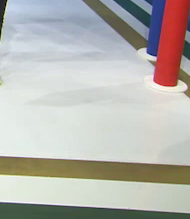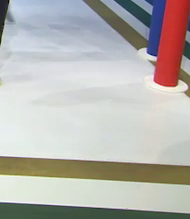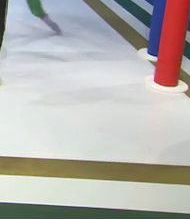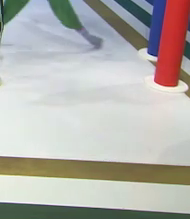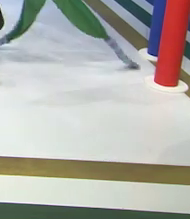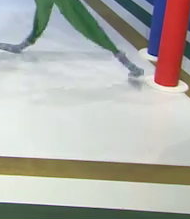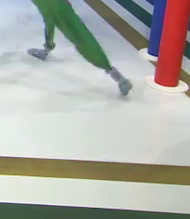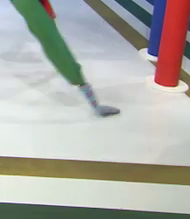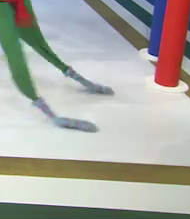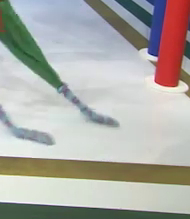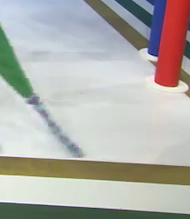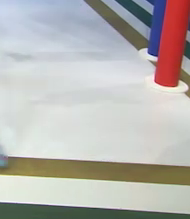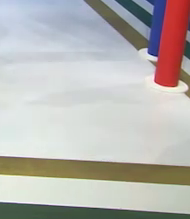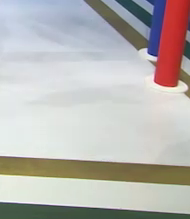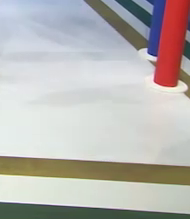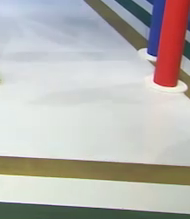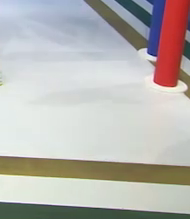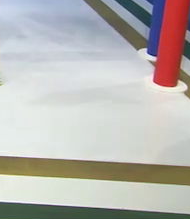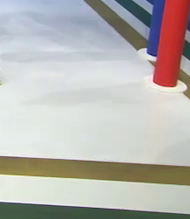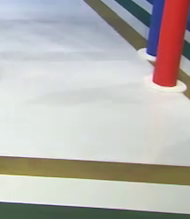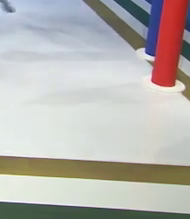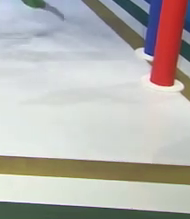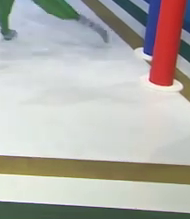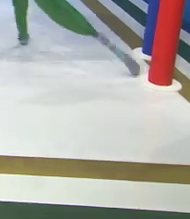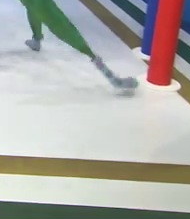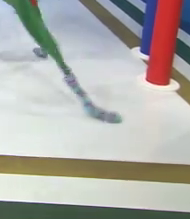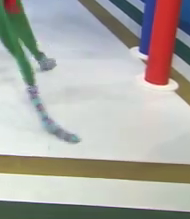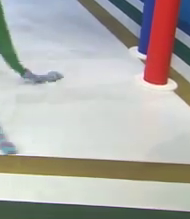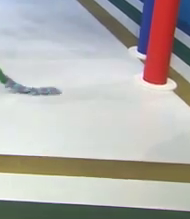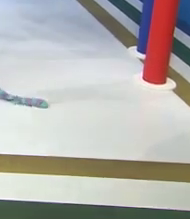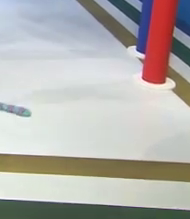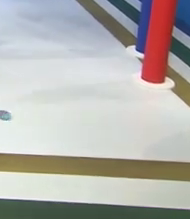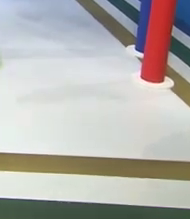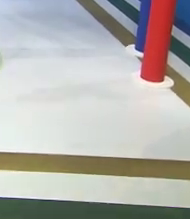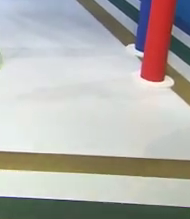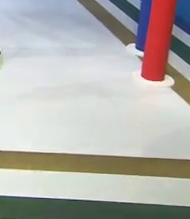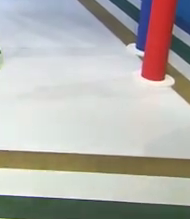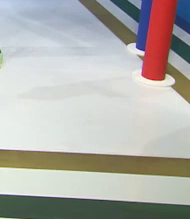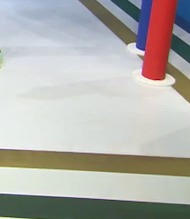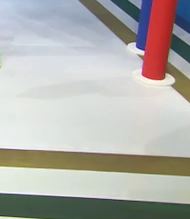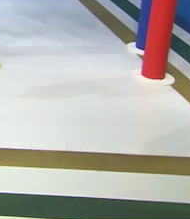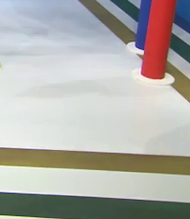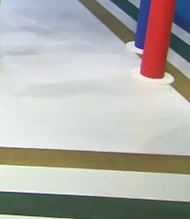se llama deber con mucha precaución